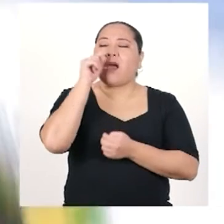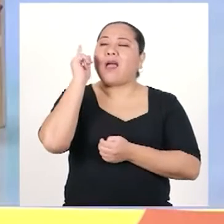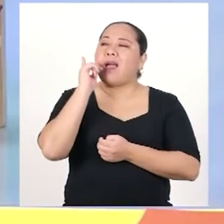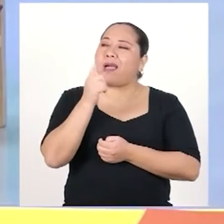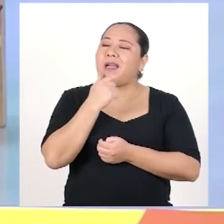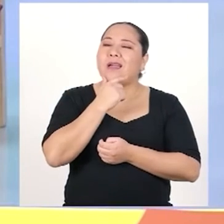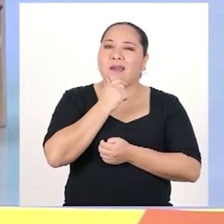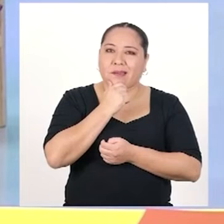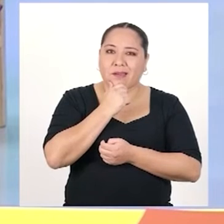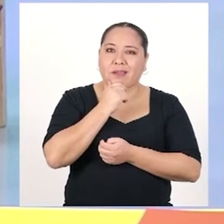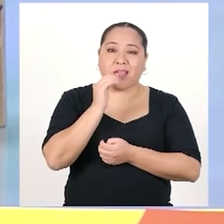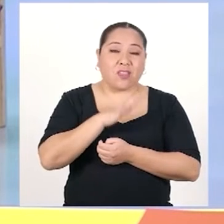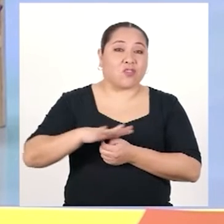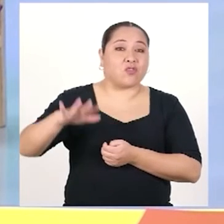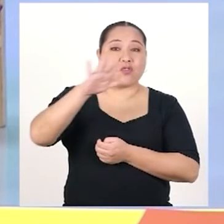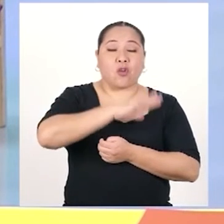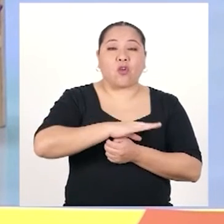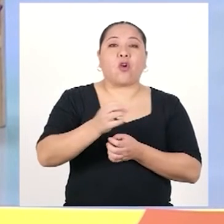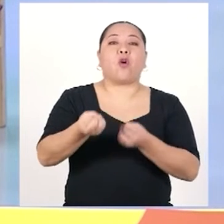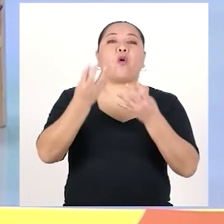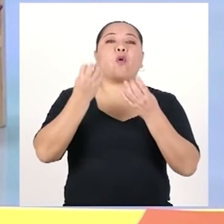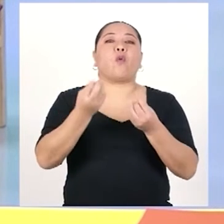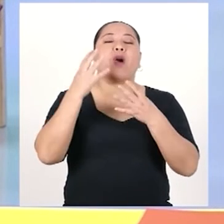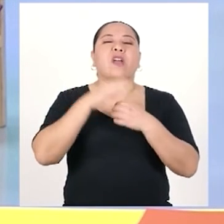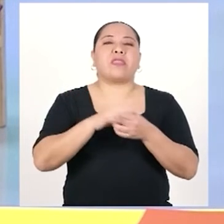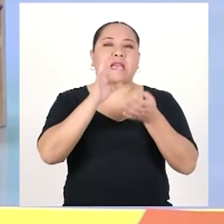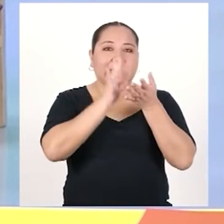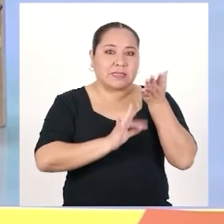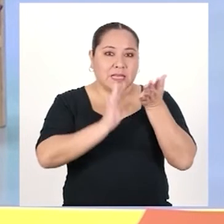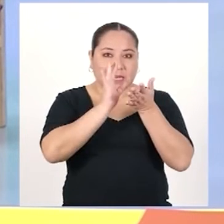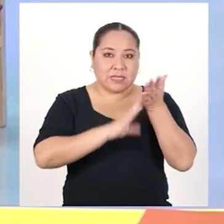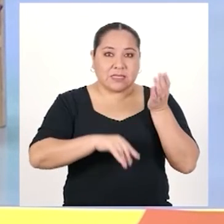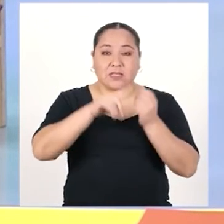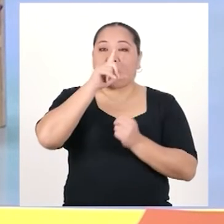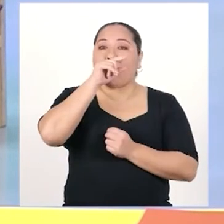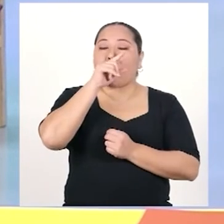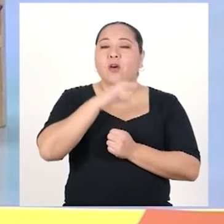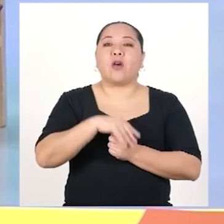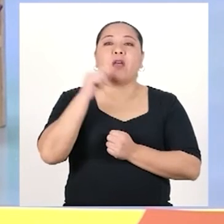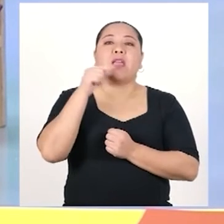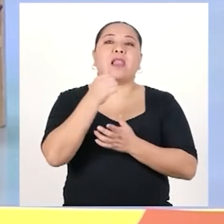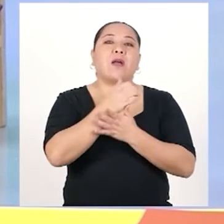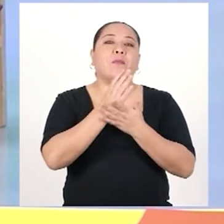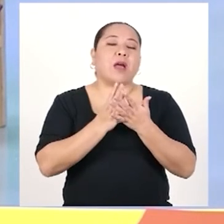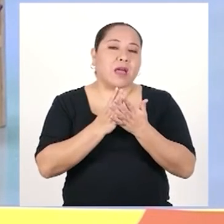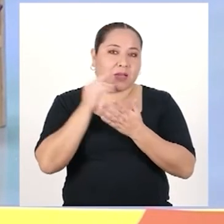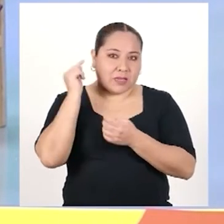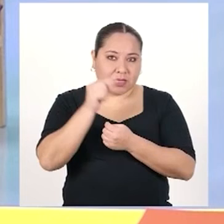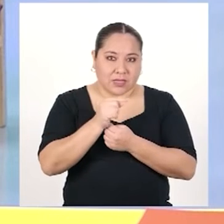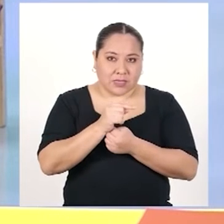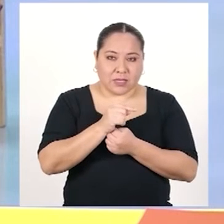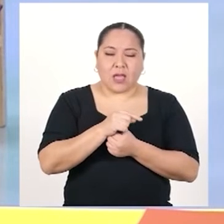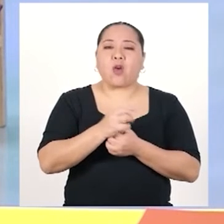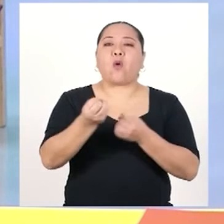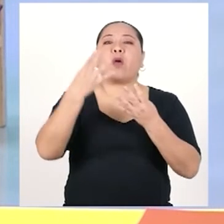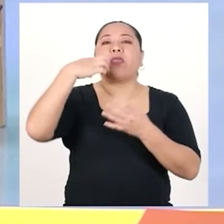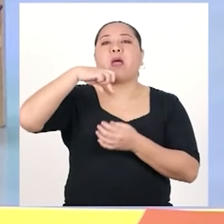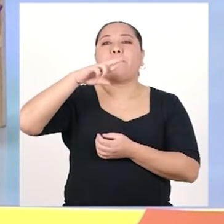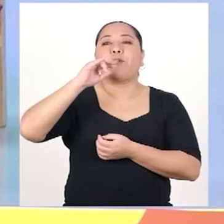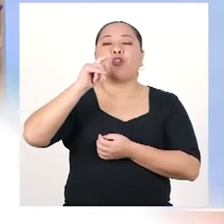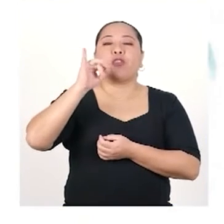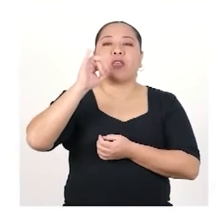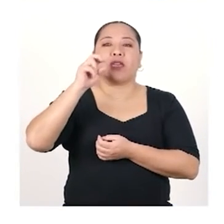pollo. Entonces, el todo es la cantidad de sangrecita de pollo y la parte es la cantidad